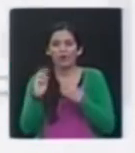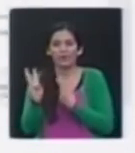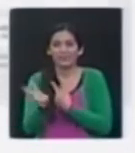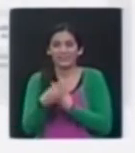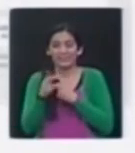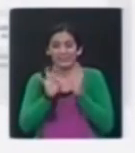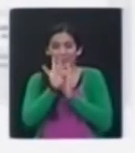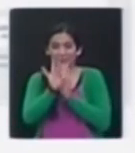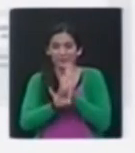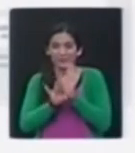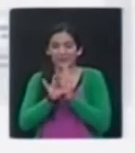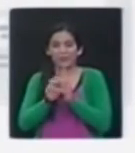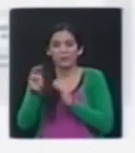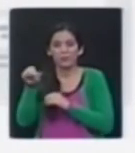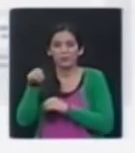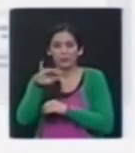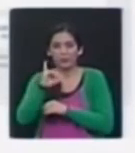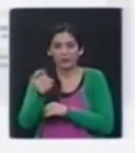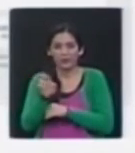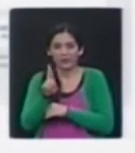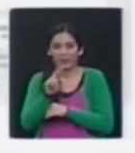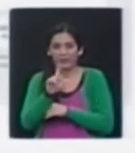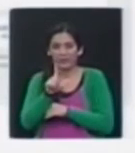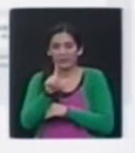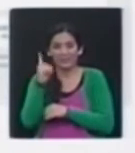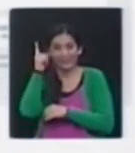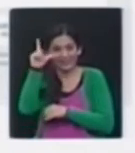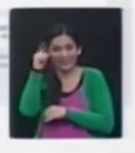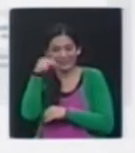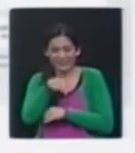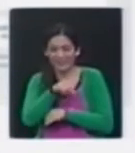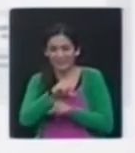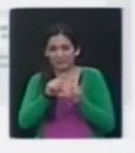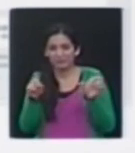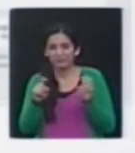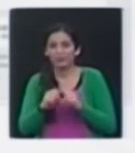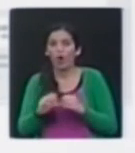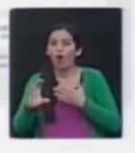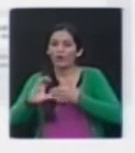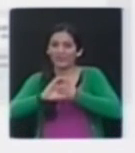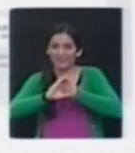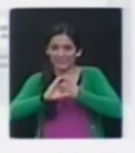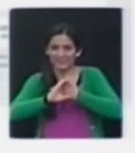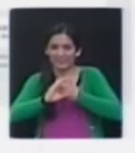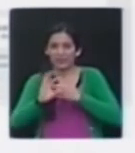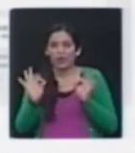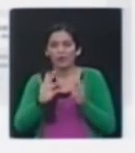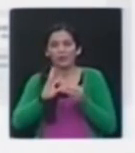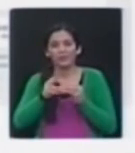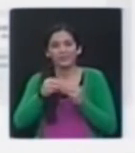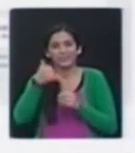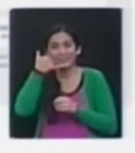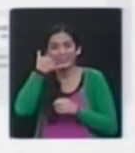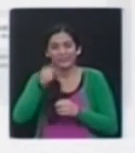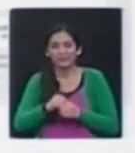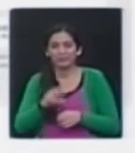También tenemos página en Instagram y en Twitter, en cualquiera de esos medios nos pueden contactar, o a nuestros números